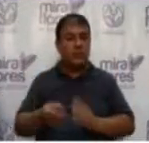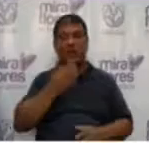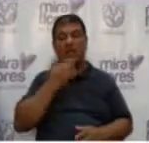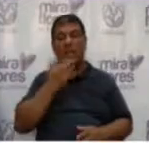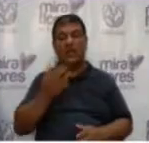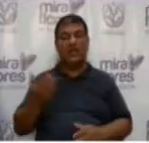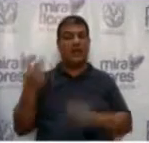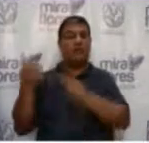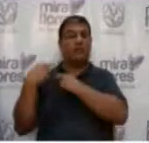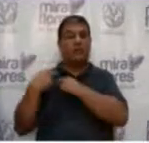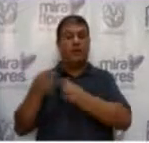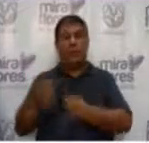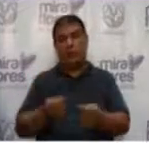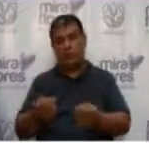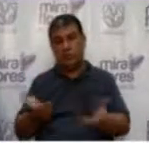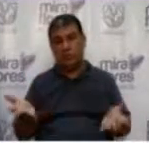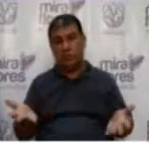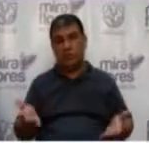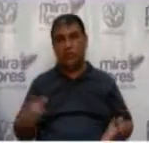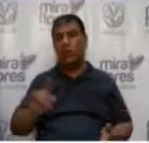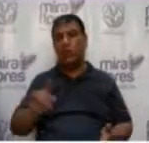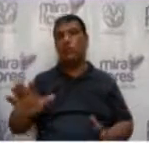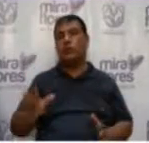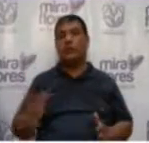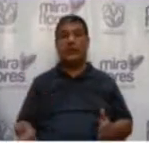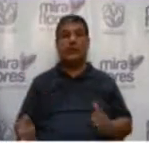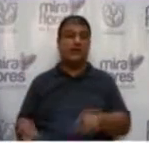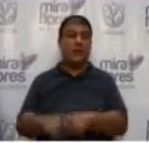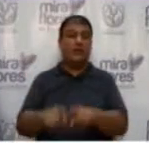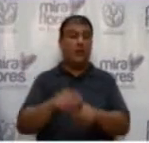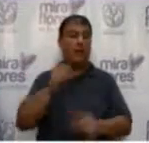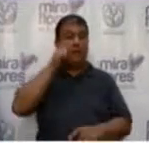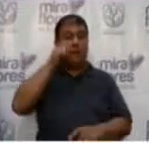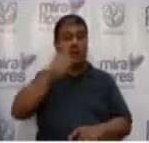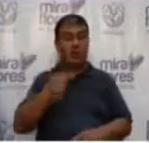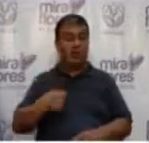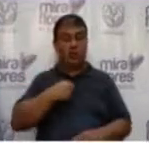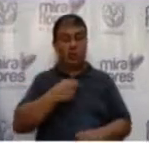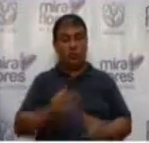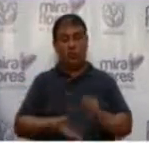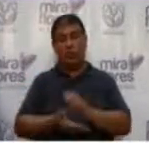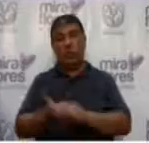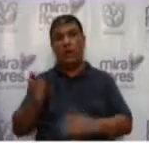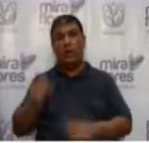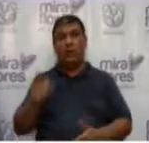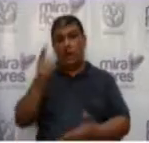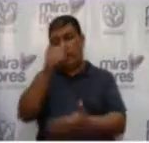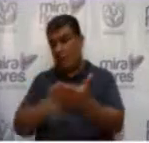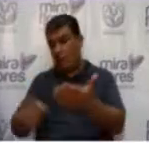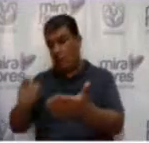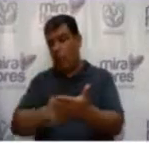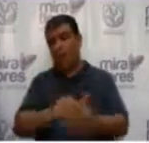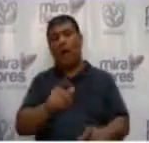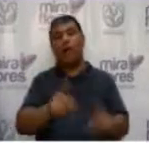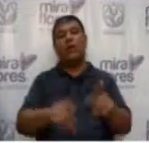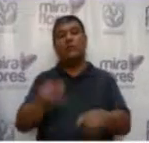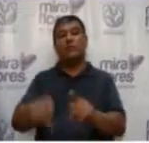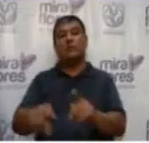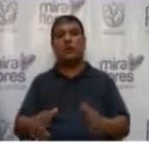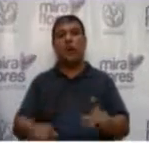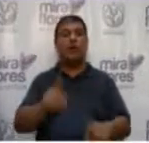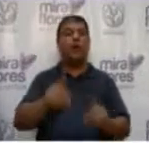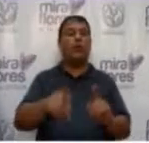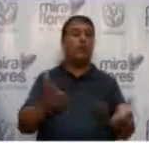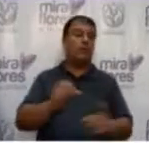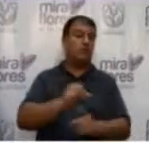quién tiene la responsabilidad de la afectación en uso. Es más, el día de mañana, si nosotros tuviésemos que imputarle a alguien